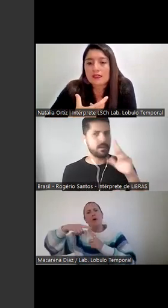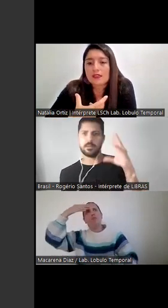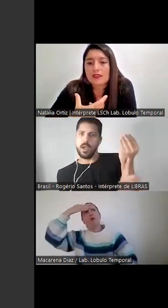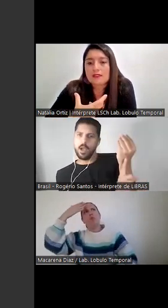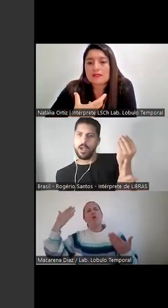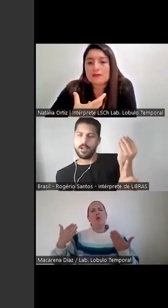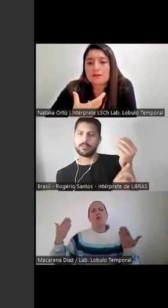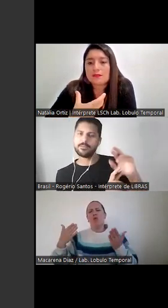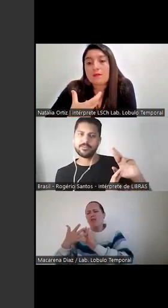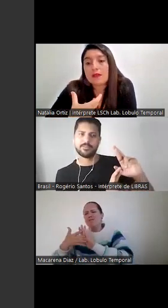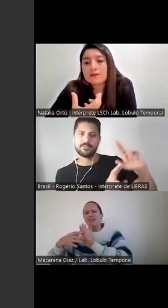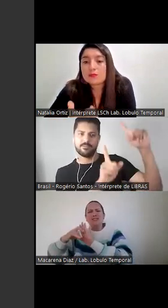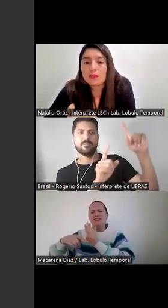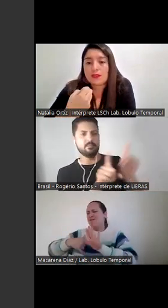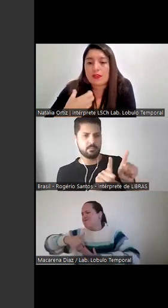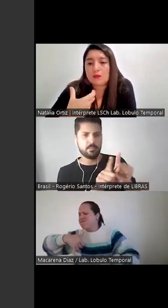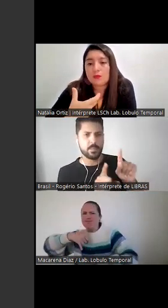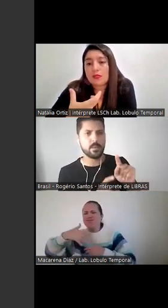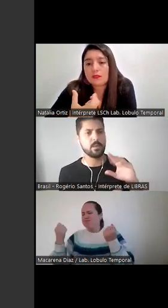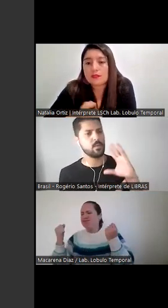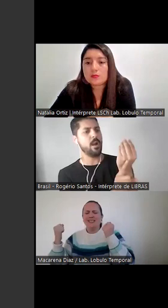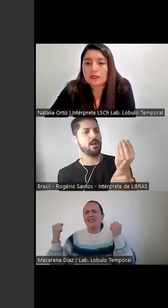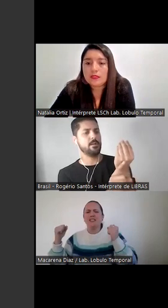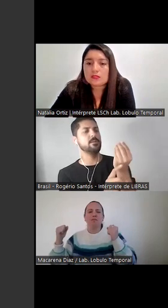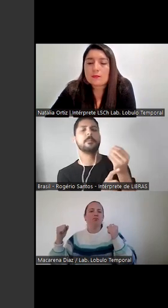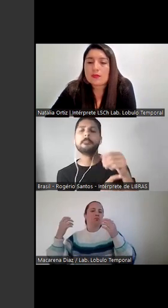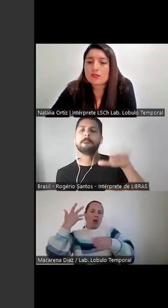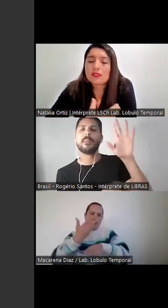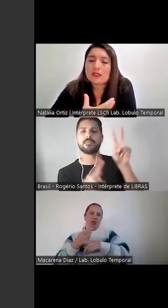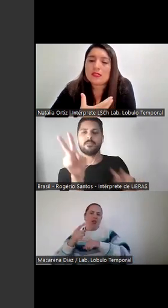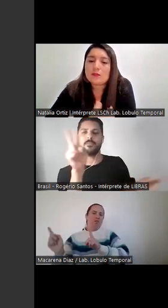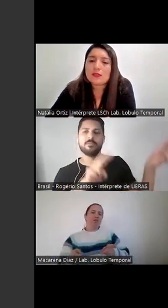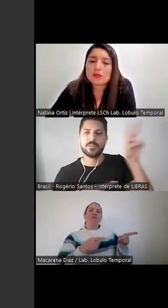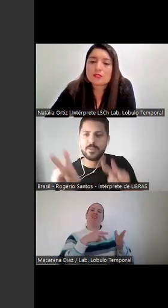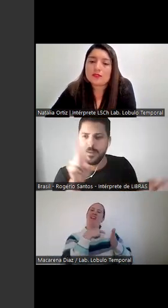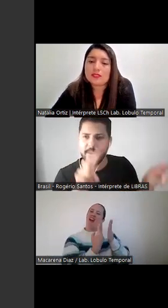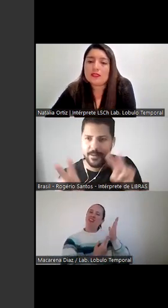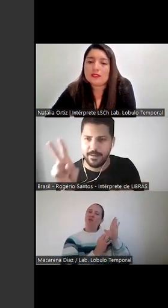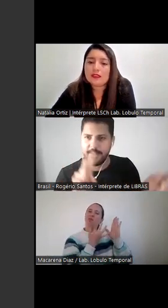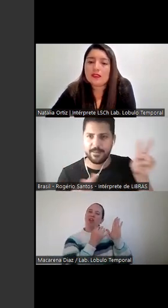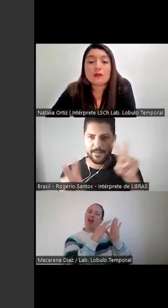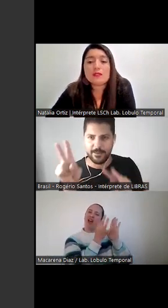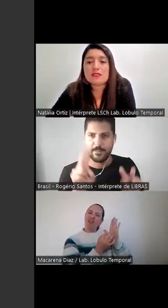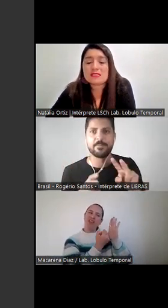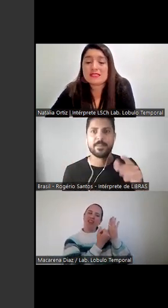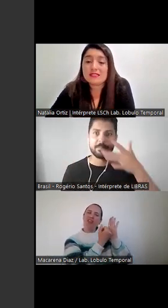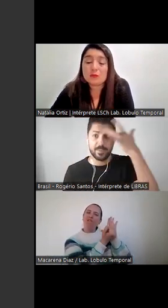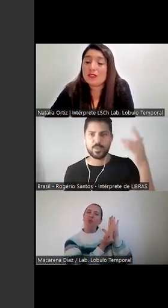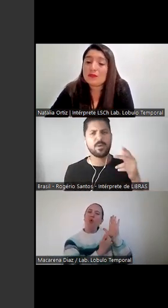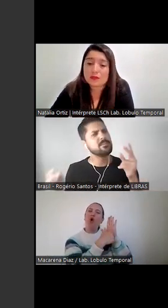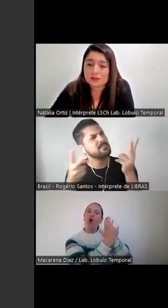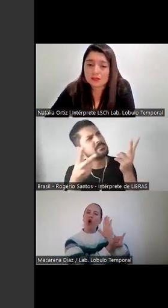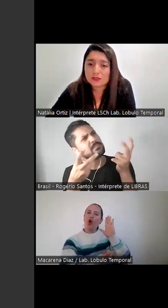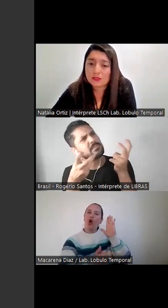que es además visual, vernáculo es un arte visual. Entonces hay personas que generalmente cuando se enfrentan a la lengua de señas se sienten